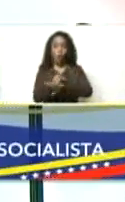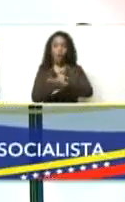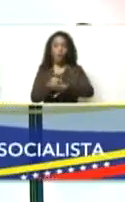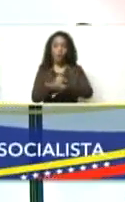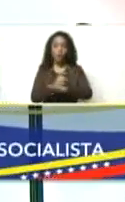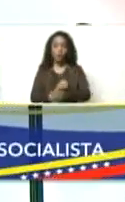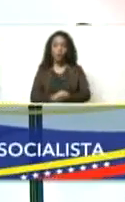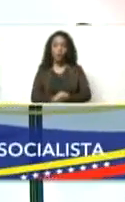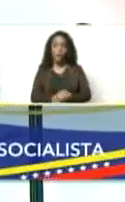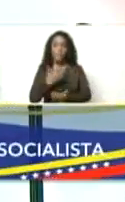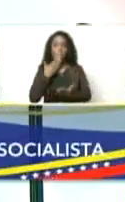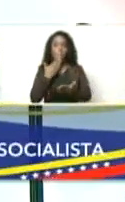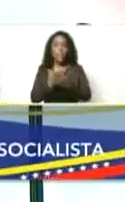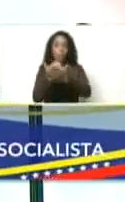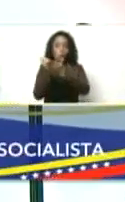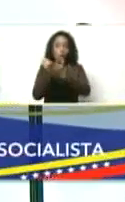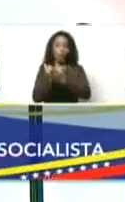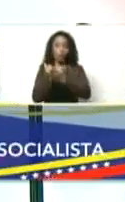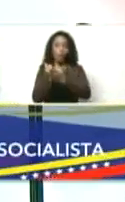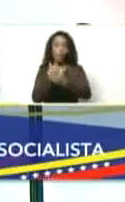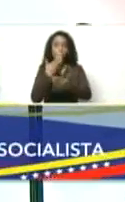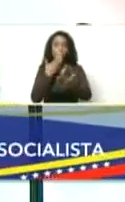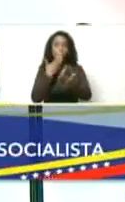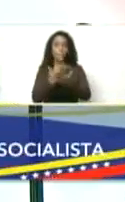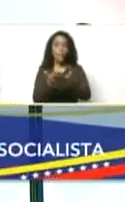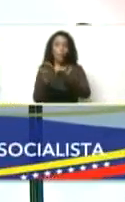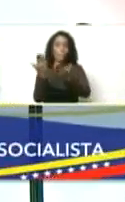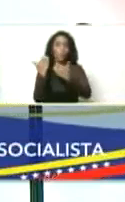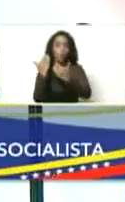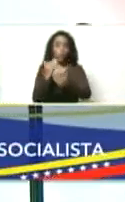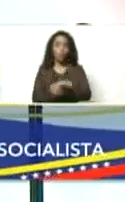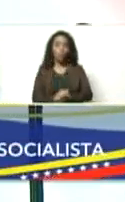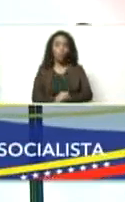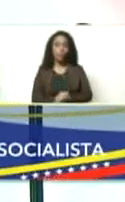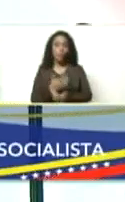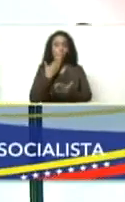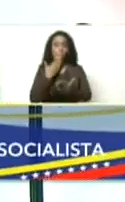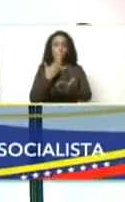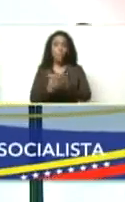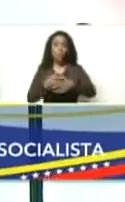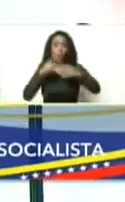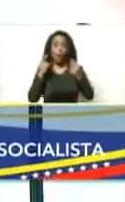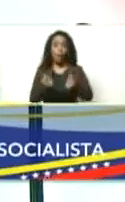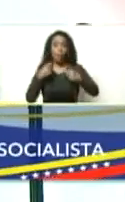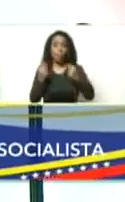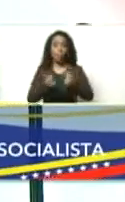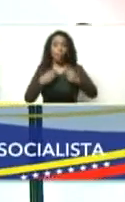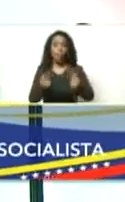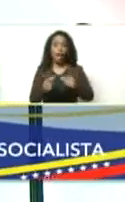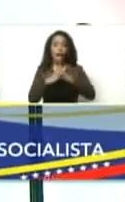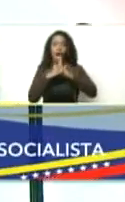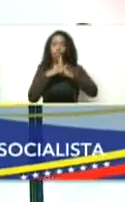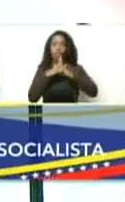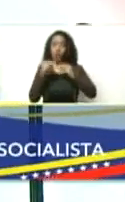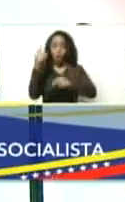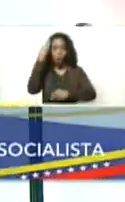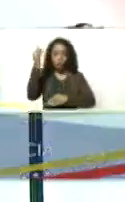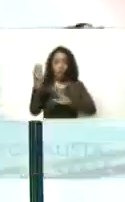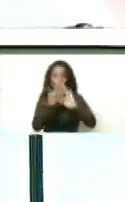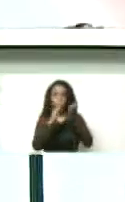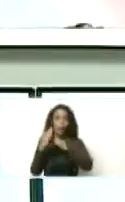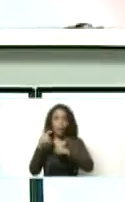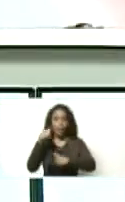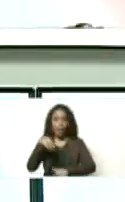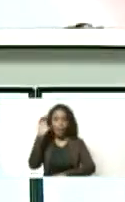pido ayuda pido apoyo pido activarse a todos los consejos comunales